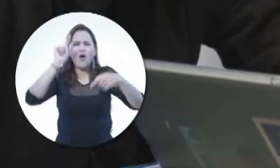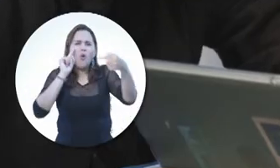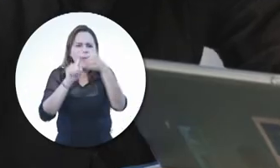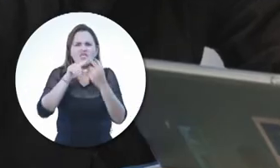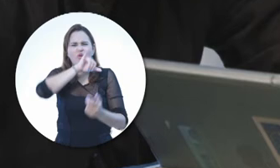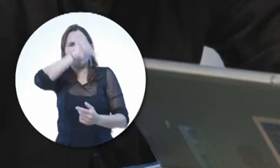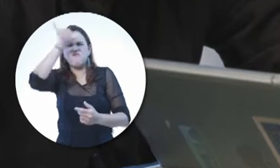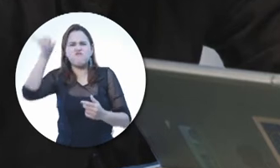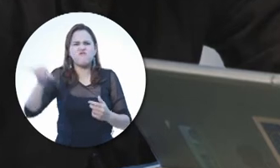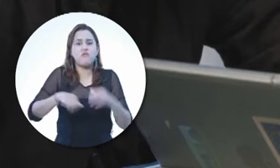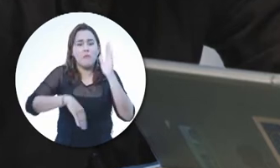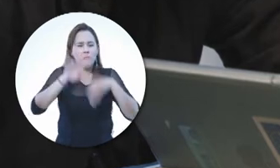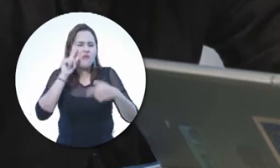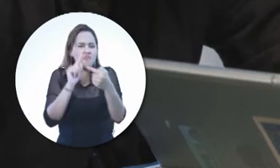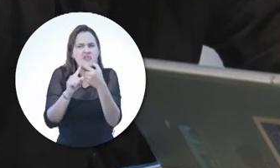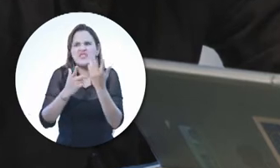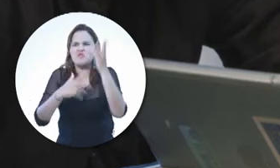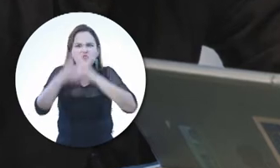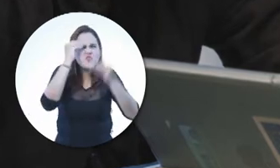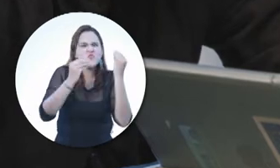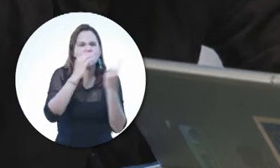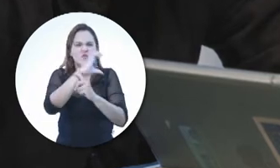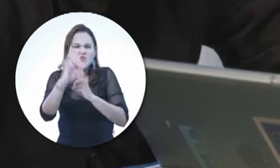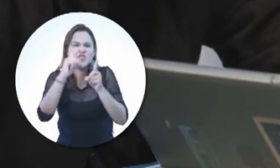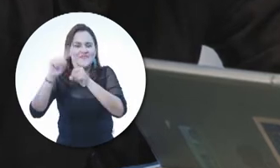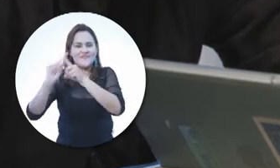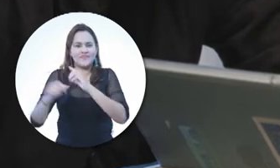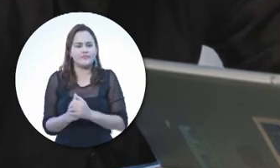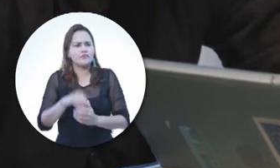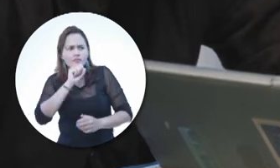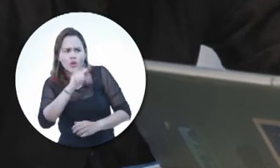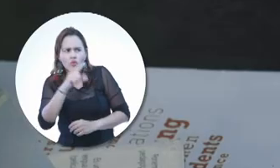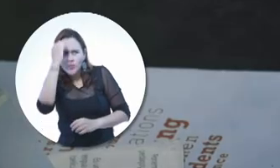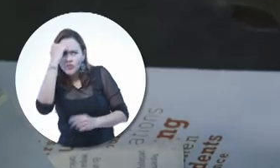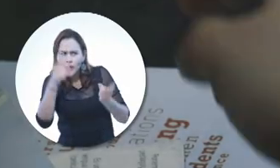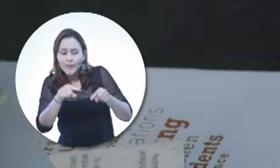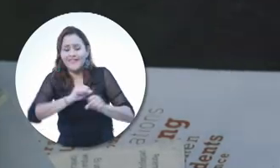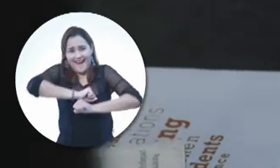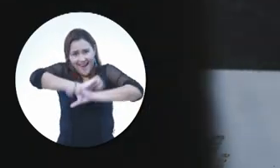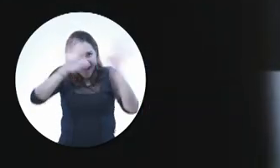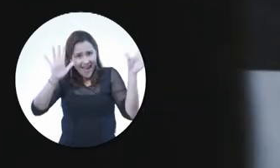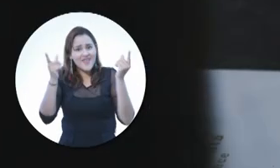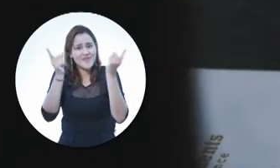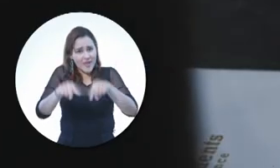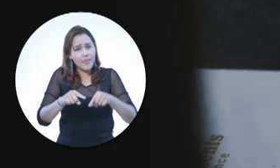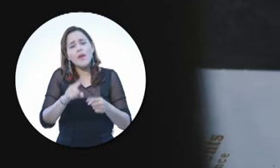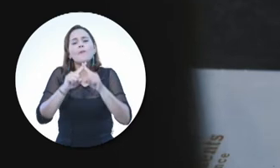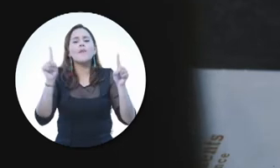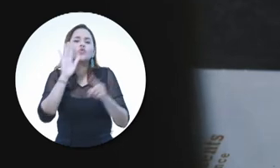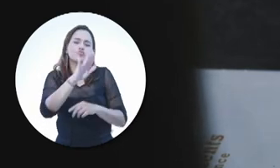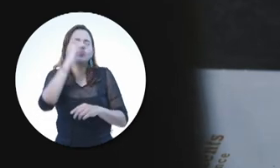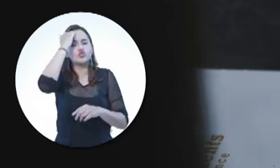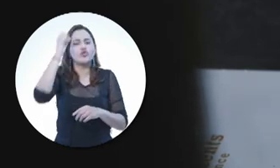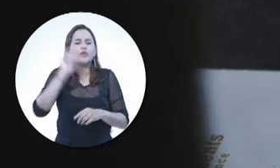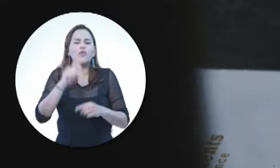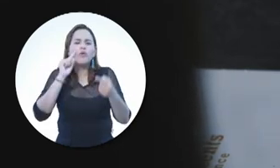exterior. ¿Y los profesores también acceden a Conexión Global? Claro, pero para ellos está el programa de formación avanzada, que les permite